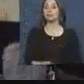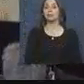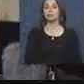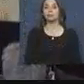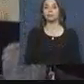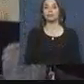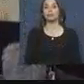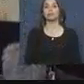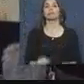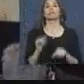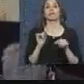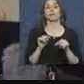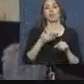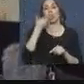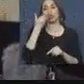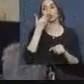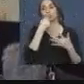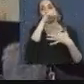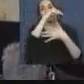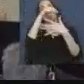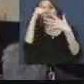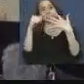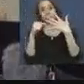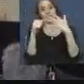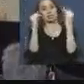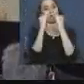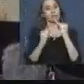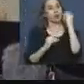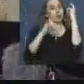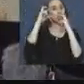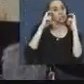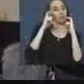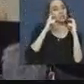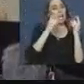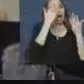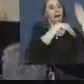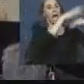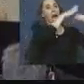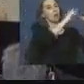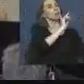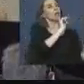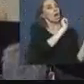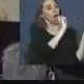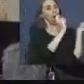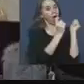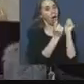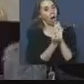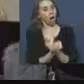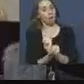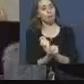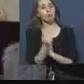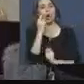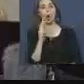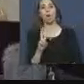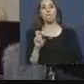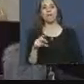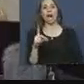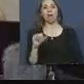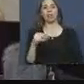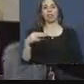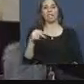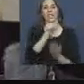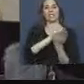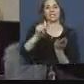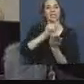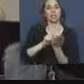Este discurso tiene múltiples expresiones y han cambiado con el tiempo. Por ejemplo, Van Dijk, refiriéndose al